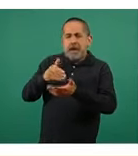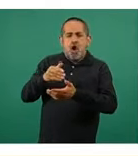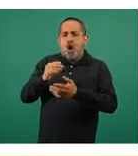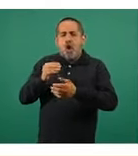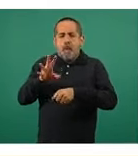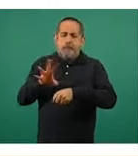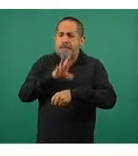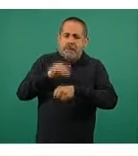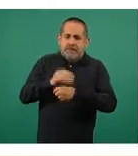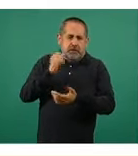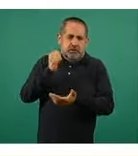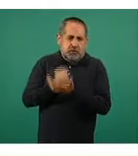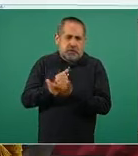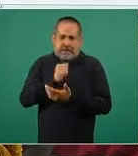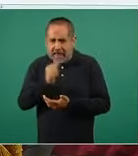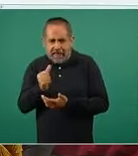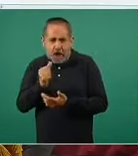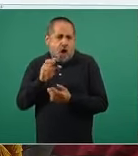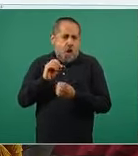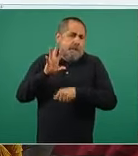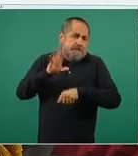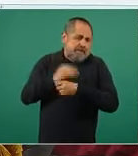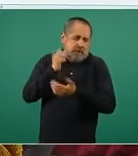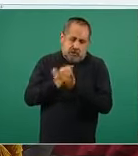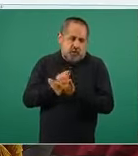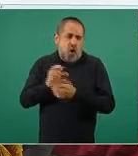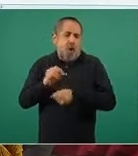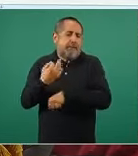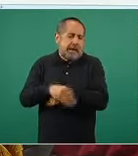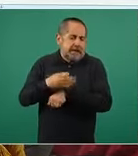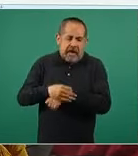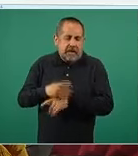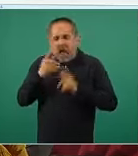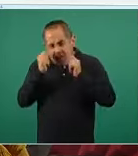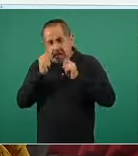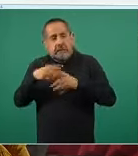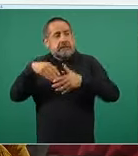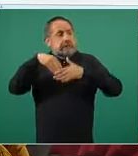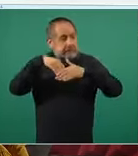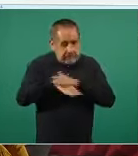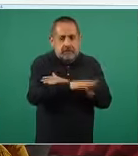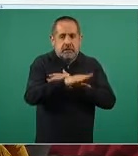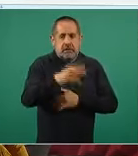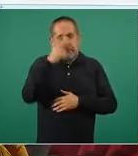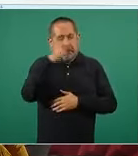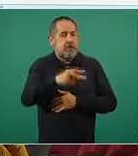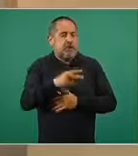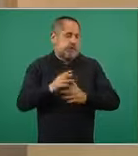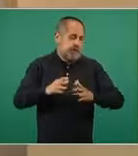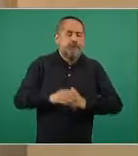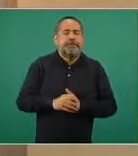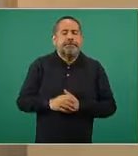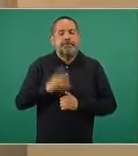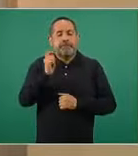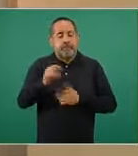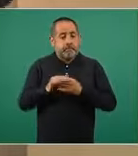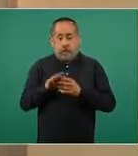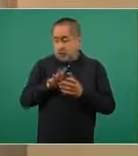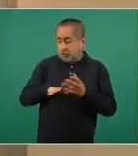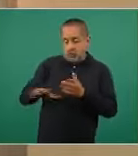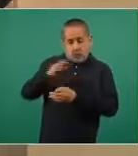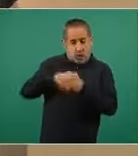bien articulado o con un estatus migratorio todavía en proceso de resolución. Lo importante aquí, y cabe destacar, es que de toda